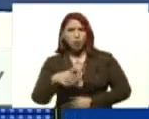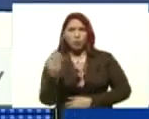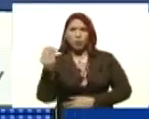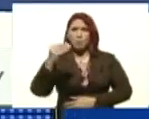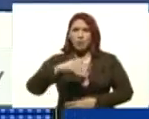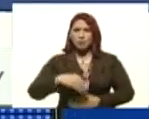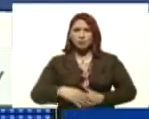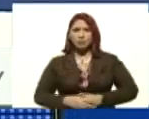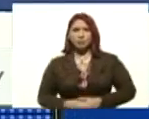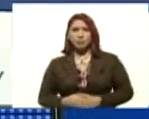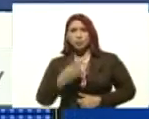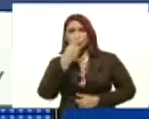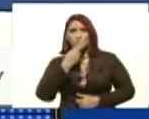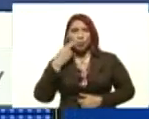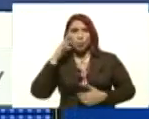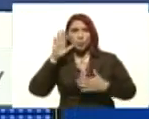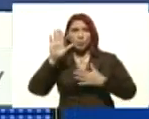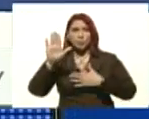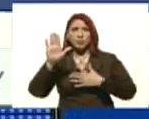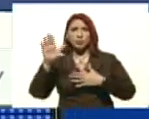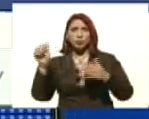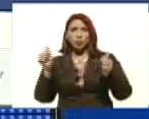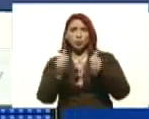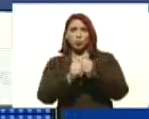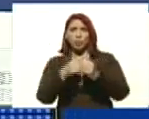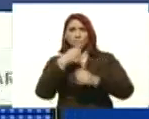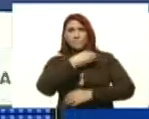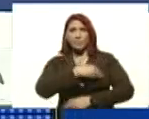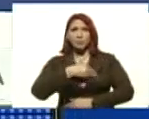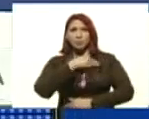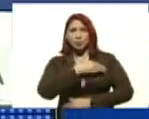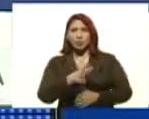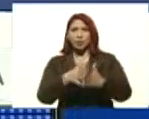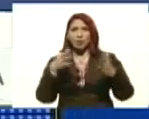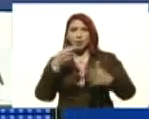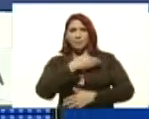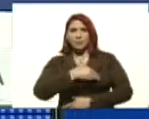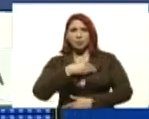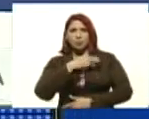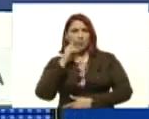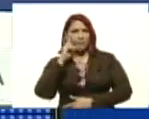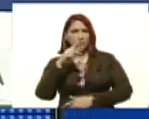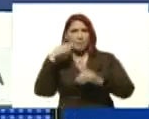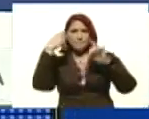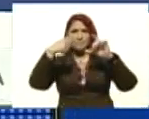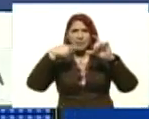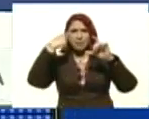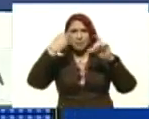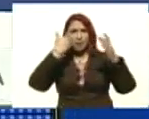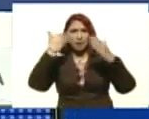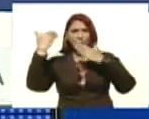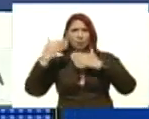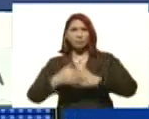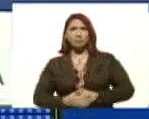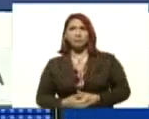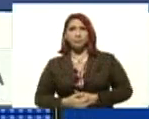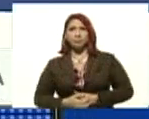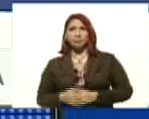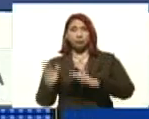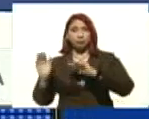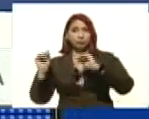más. Es el compromiso con las misiones y grandes misiones. Vamos a ver este video para